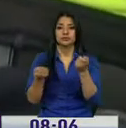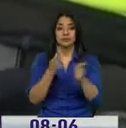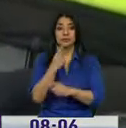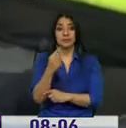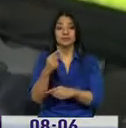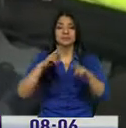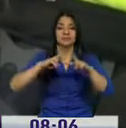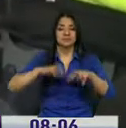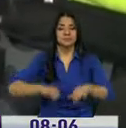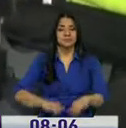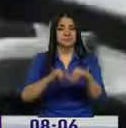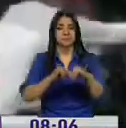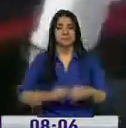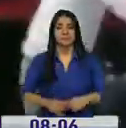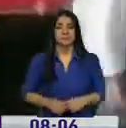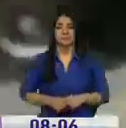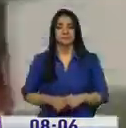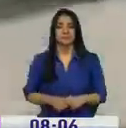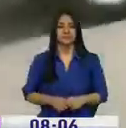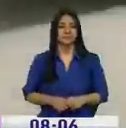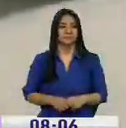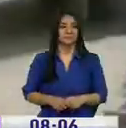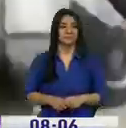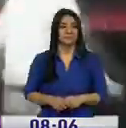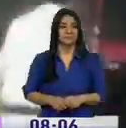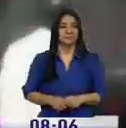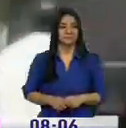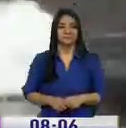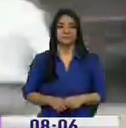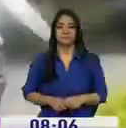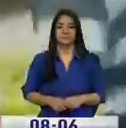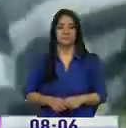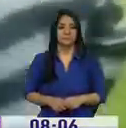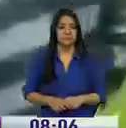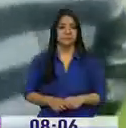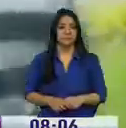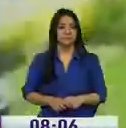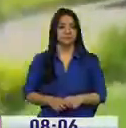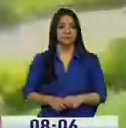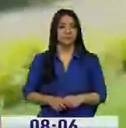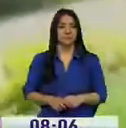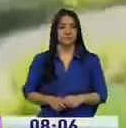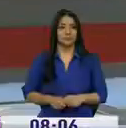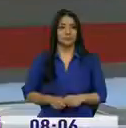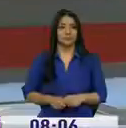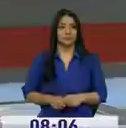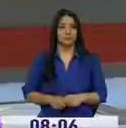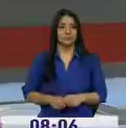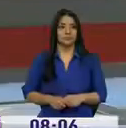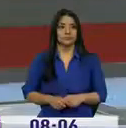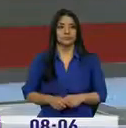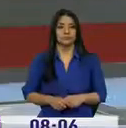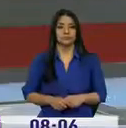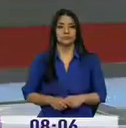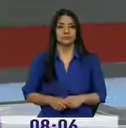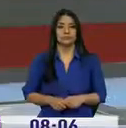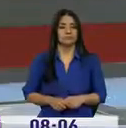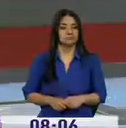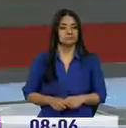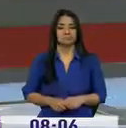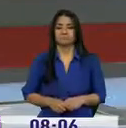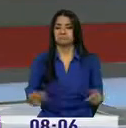que se está investigando el caso. Con la realización de Andrea Cañar, informó Edison Saavedra. Yo solo digo que pudo haber